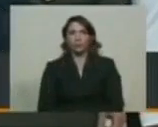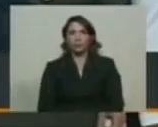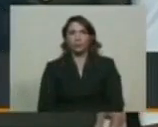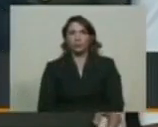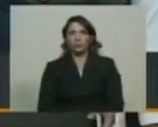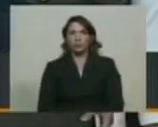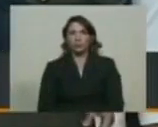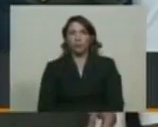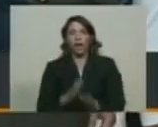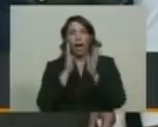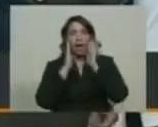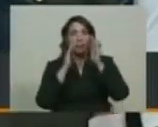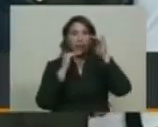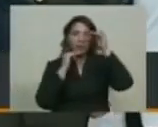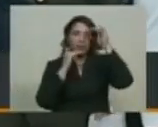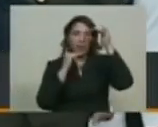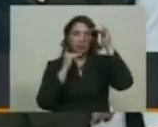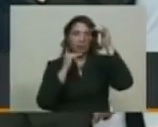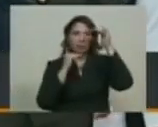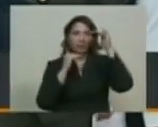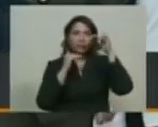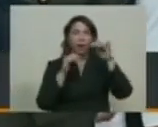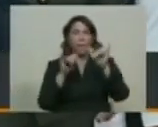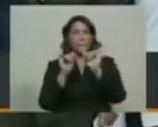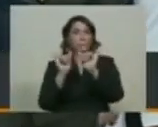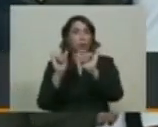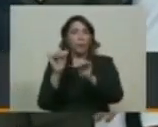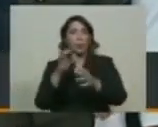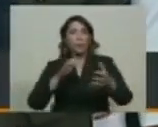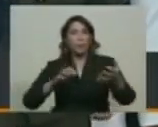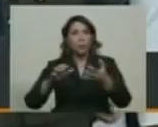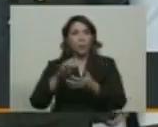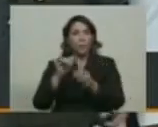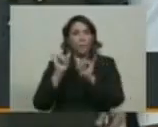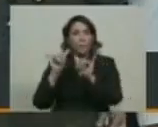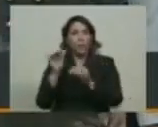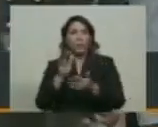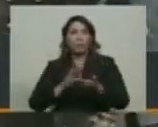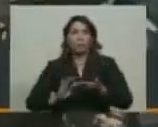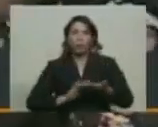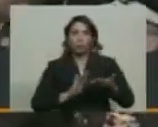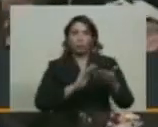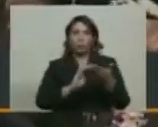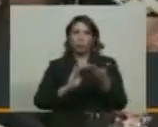a atender sus propios problemas con sus propias soluciones.